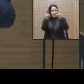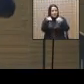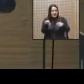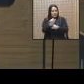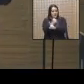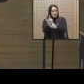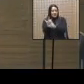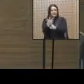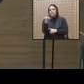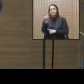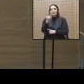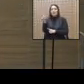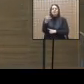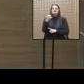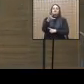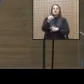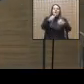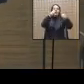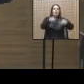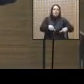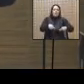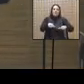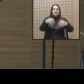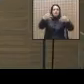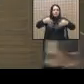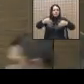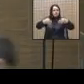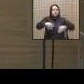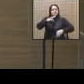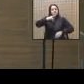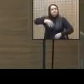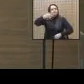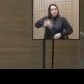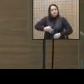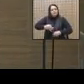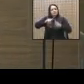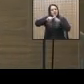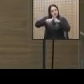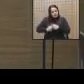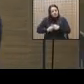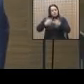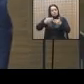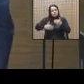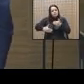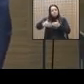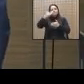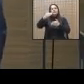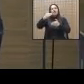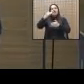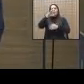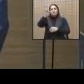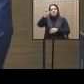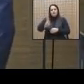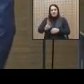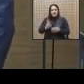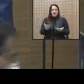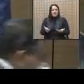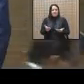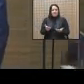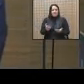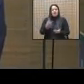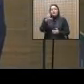de un acuerdo verdadero, de un acuerdo que le va a permitir a Costa Rica salir adelante. No